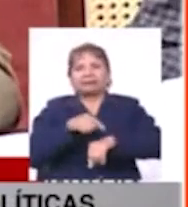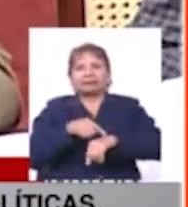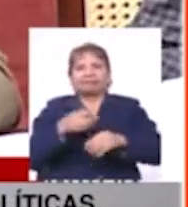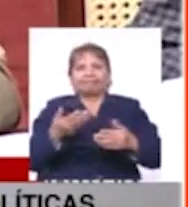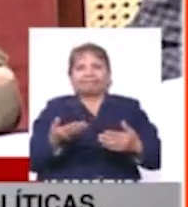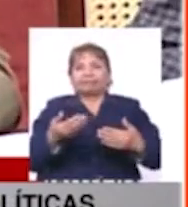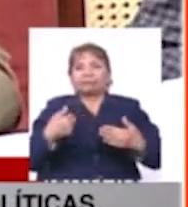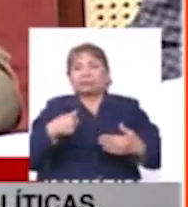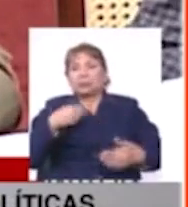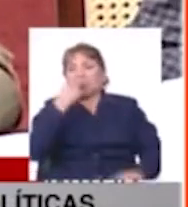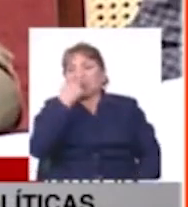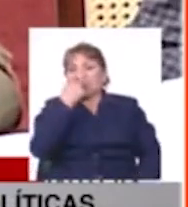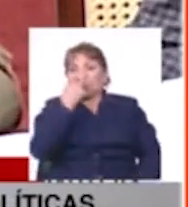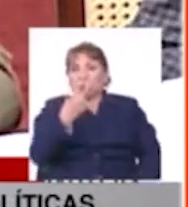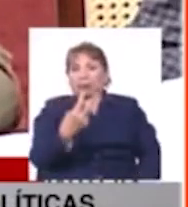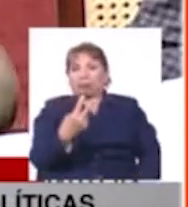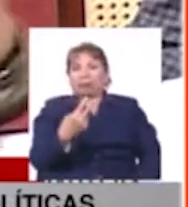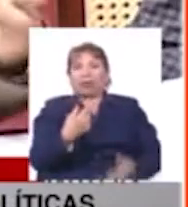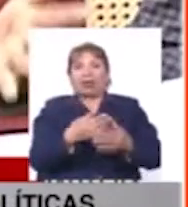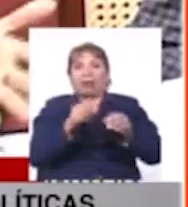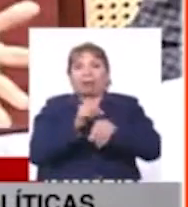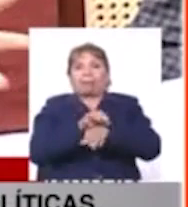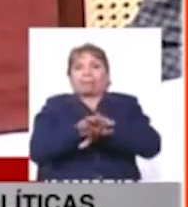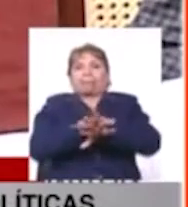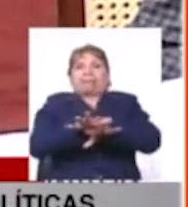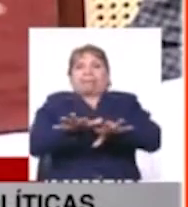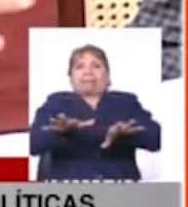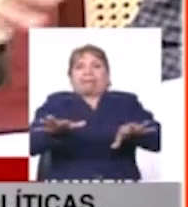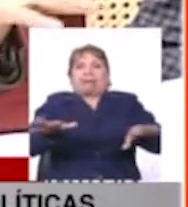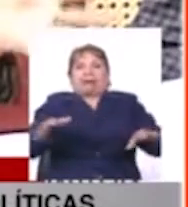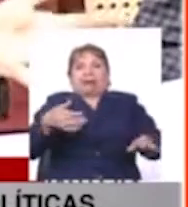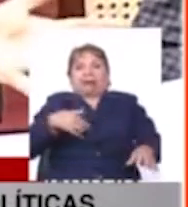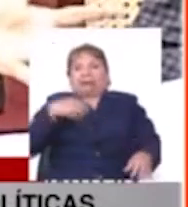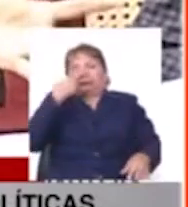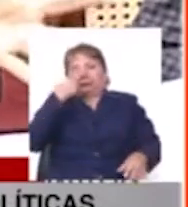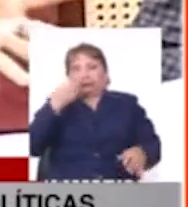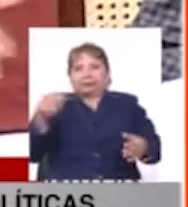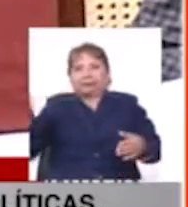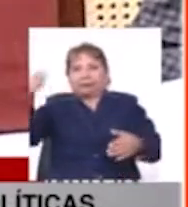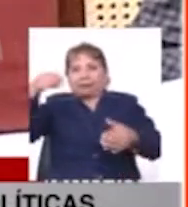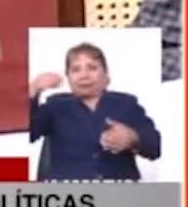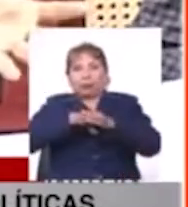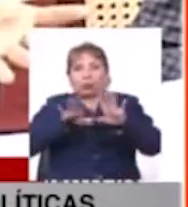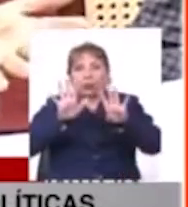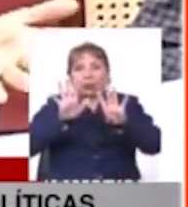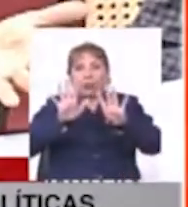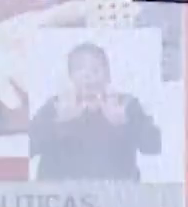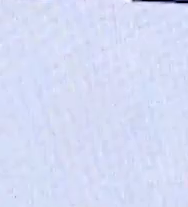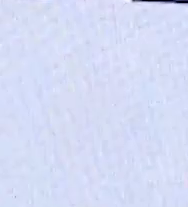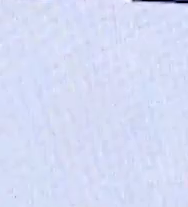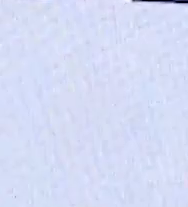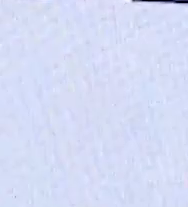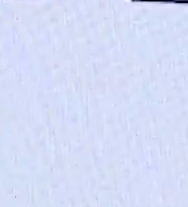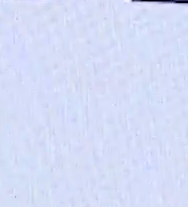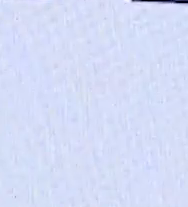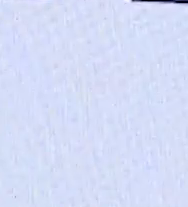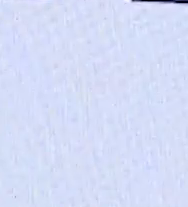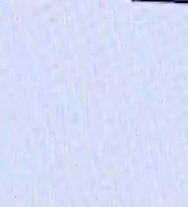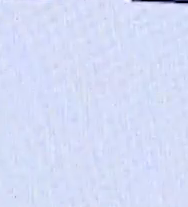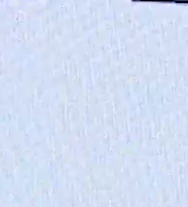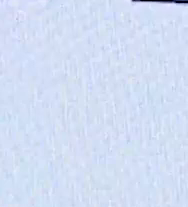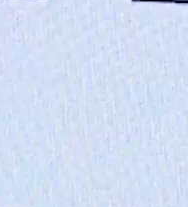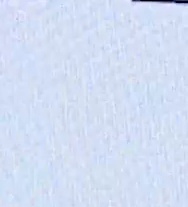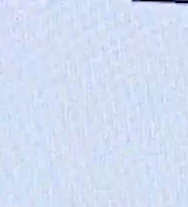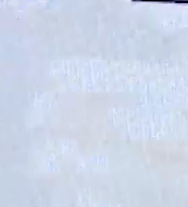dinero que en todo caso es de los peruanos y que además, si los tienen ya en caja, es porque les sobra dinero. Si les sobra dinero